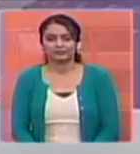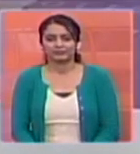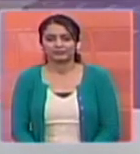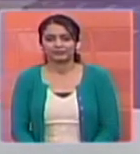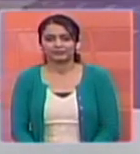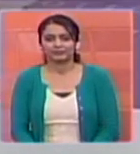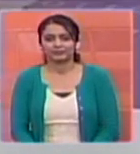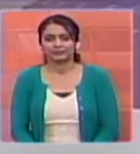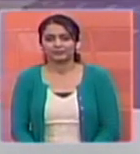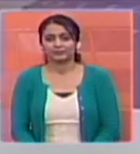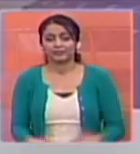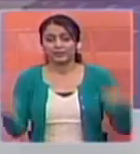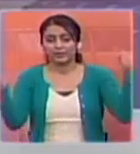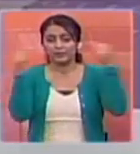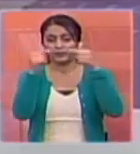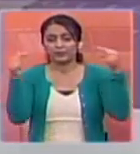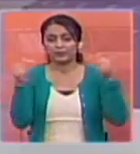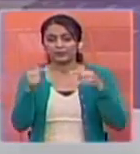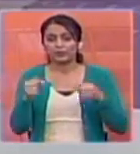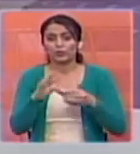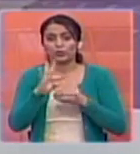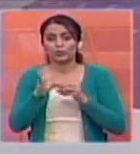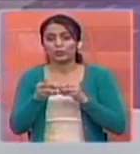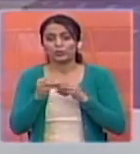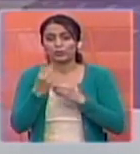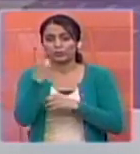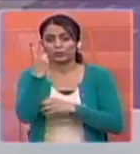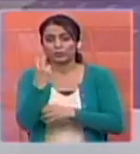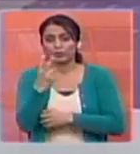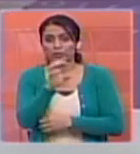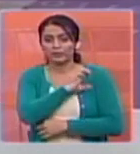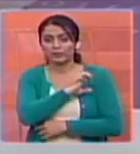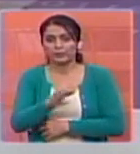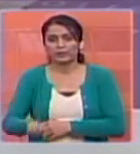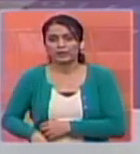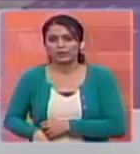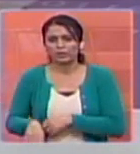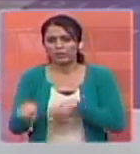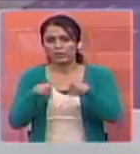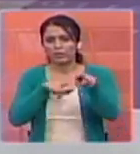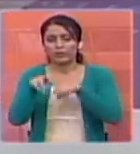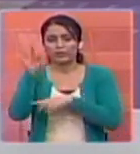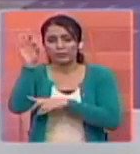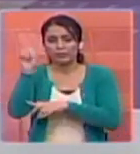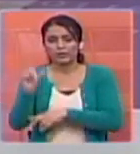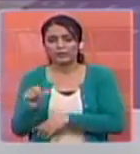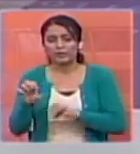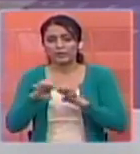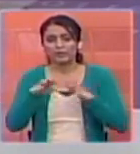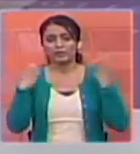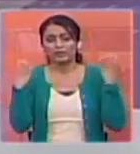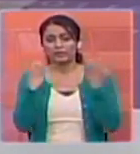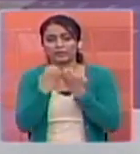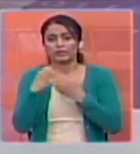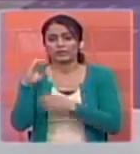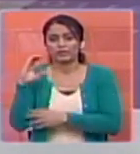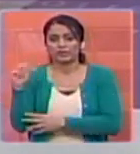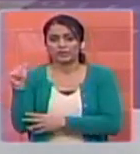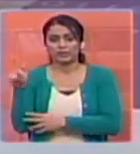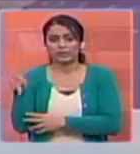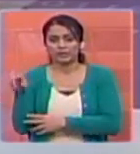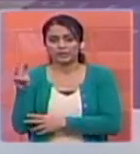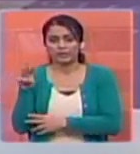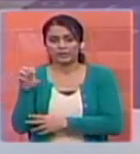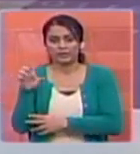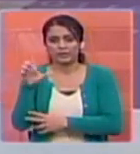Campeonato ecuatoriano de fútbol, fecha 12 este fin de semana. El Club Sport Emelec enfrentará a Fuerza Amarilla en el Estadio Capuel. Información, novedades del plantel